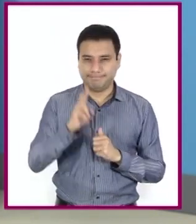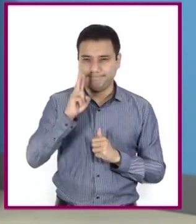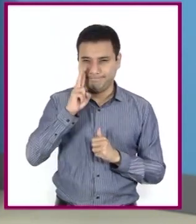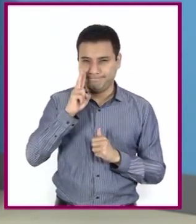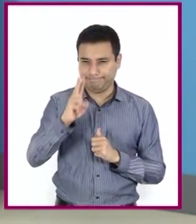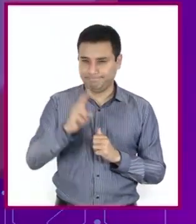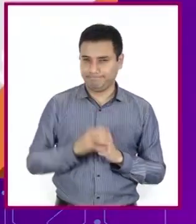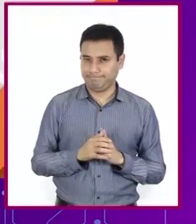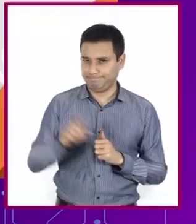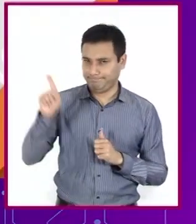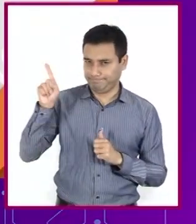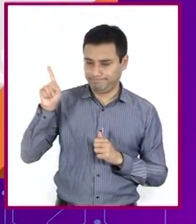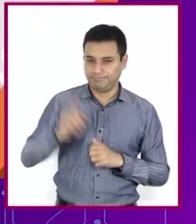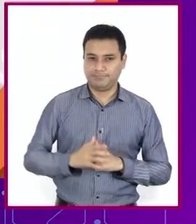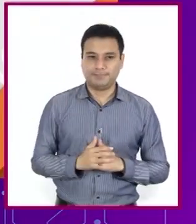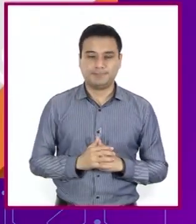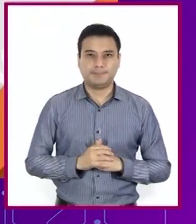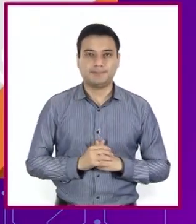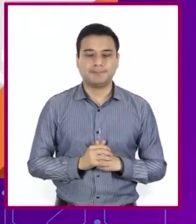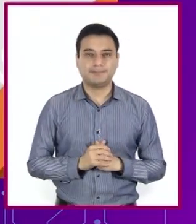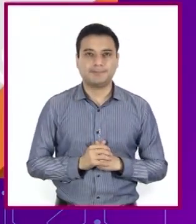cuadro sinóptico.